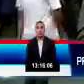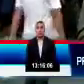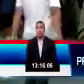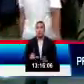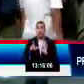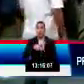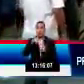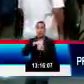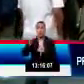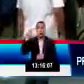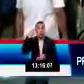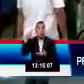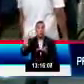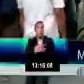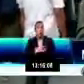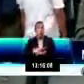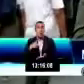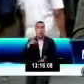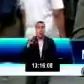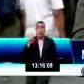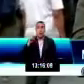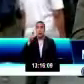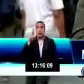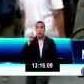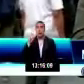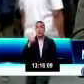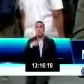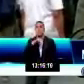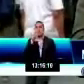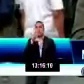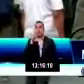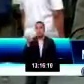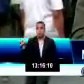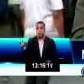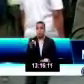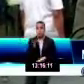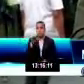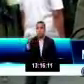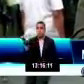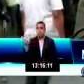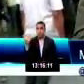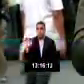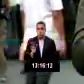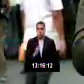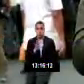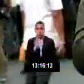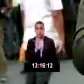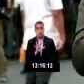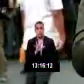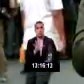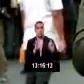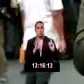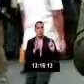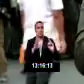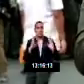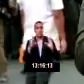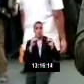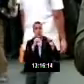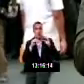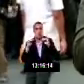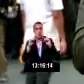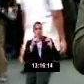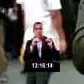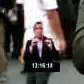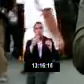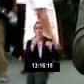Después de esto, el gobernador del Guayas, Pedro Pablo Duarte, recibió a 5 representantes de los jubilados de las Fuerzas Armadas para tratar el tema y sobre todo